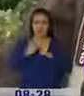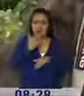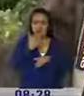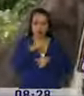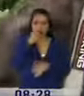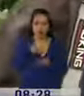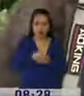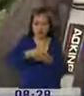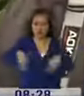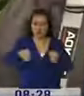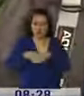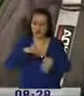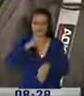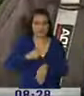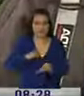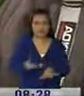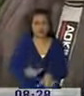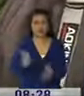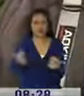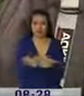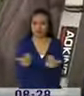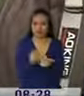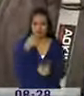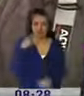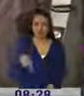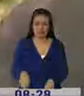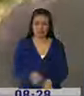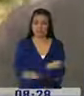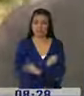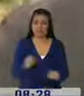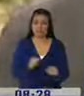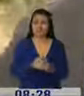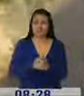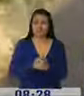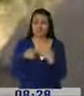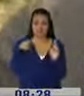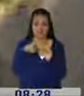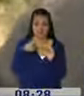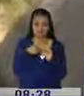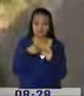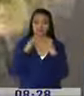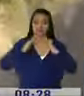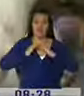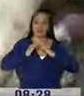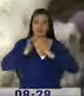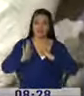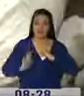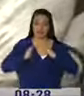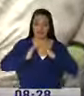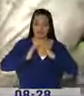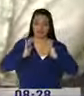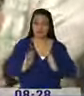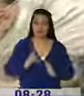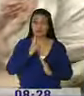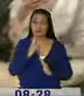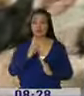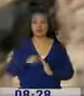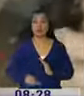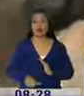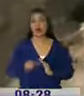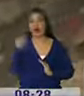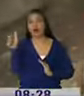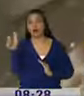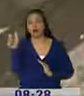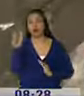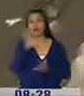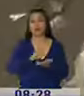eso porque es horrible por la basura y los ratones, es terrible. Fausto Gunzer, residente del barrio, menciona que gente de otros sectores llegan